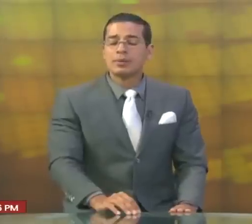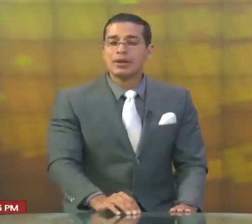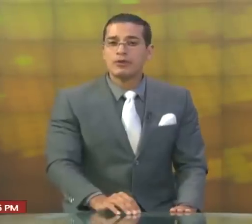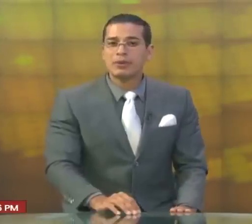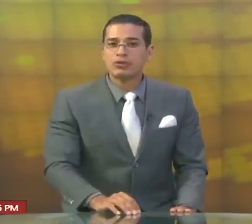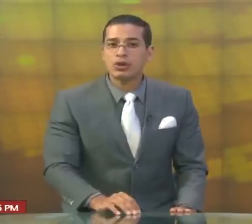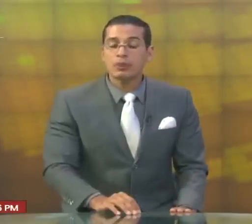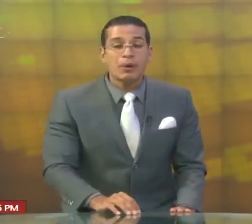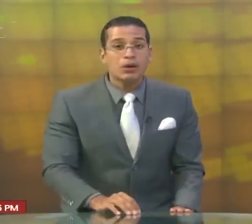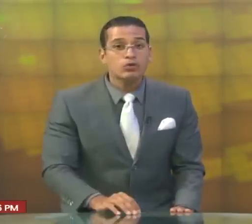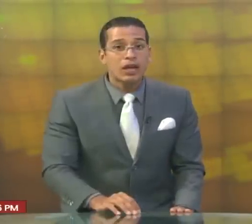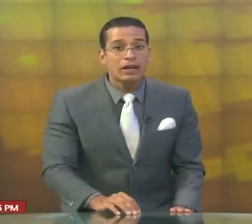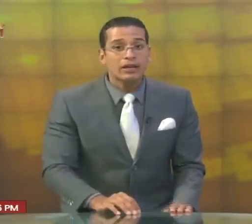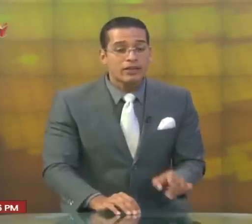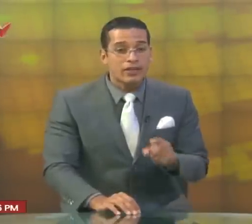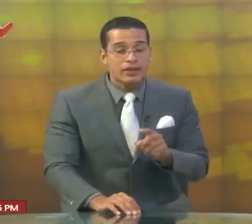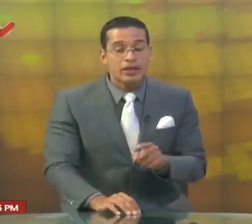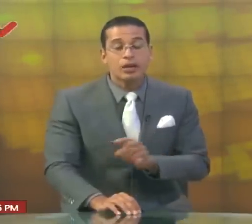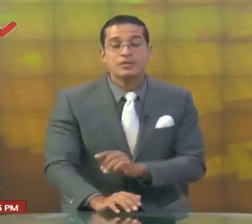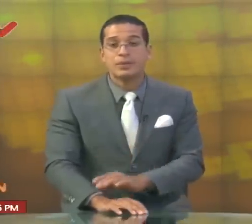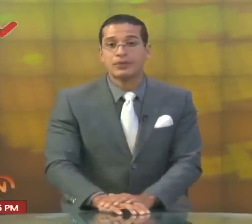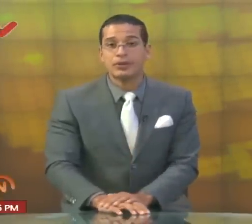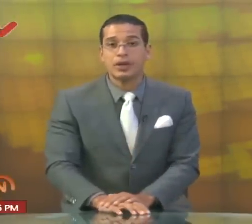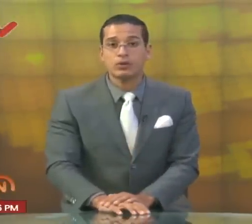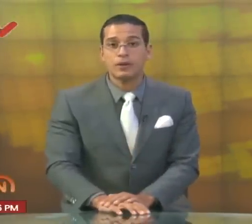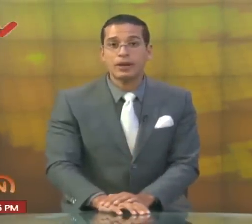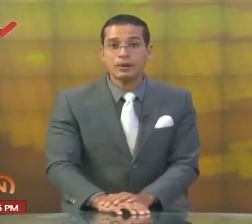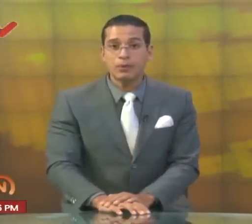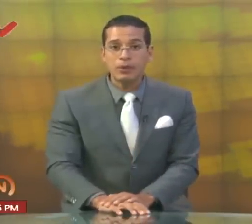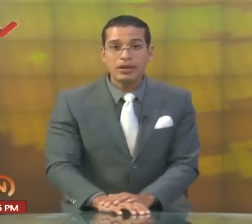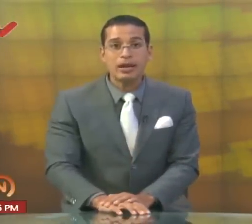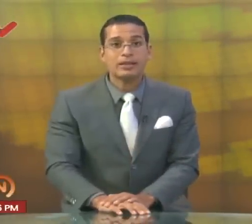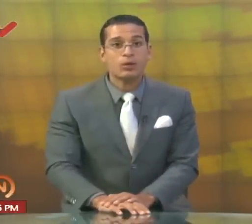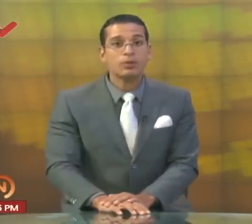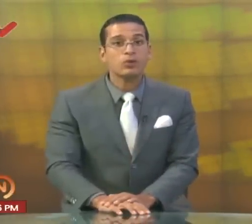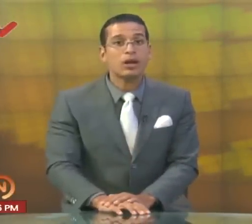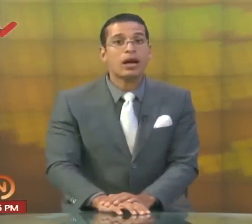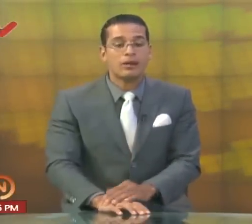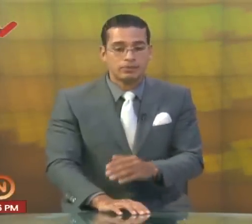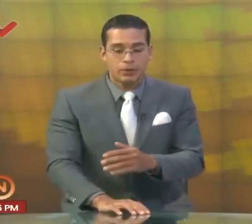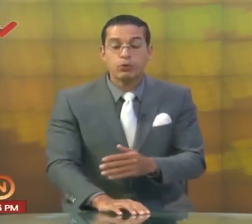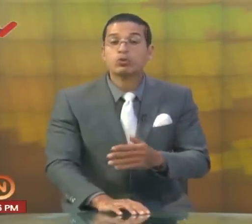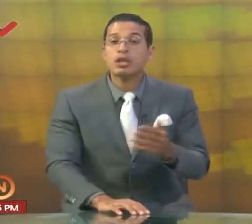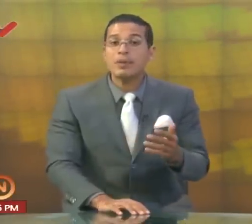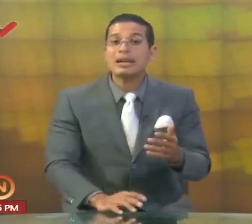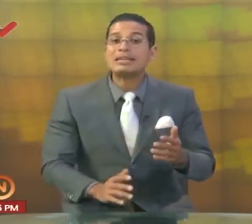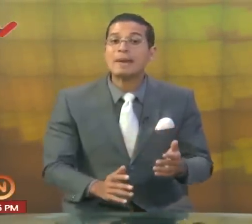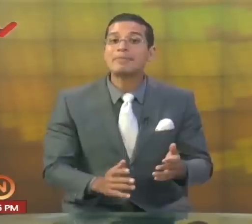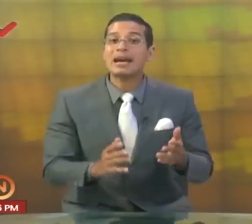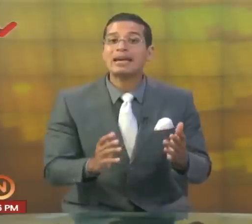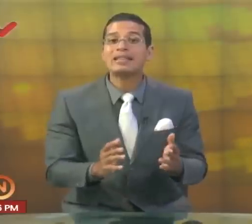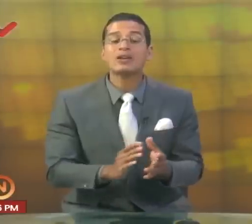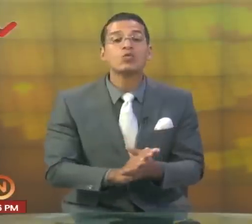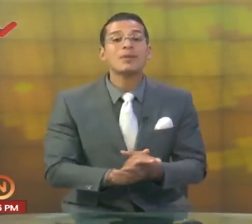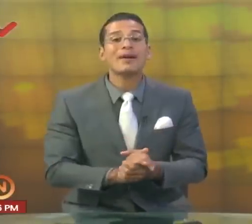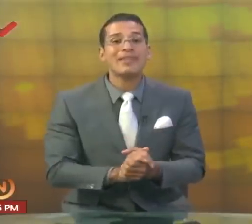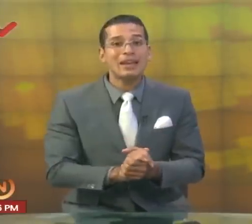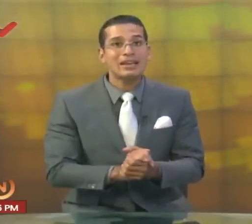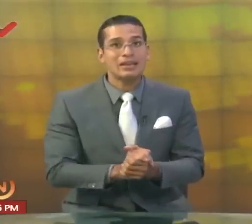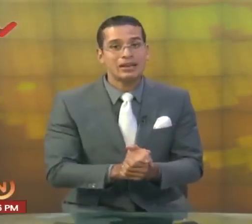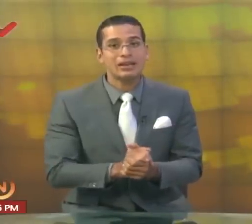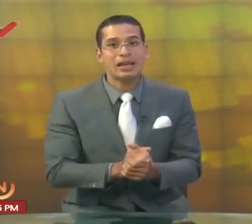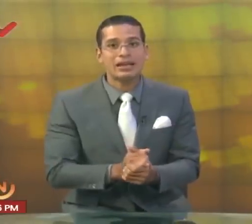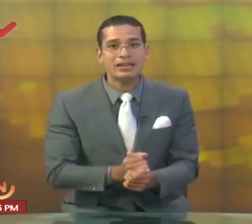De vuelta con mucha más información, vamos a contarles que desde ayer la vicepresidenta ejecutiva de la República está cumpliendo una productiva y amplia agenda en